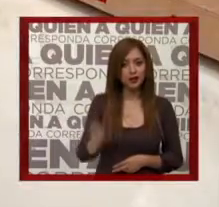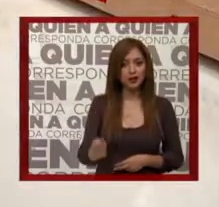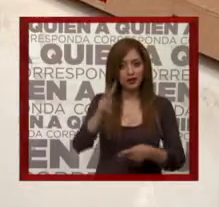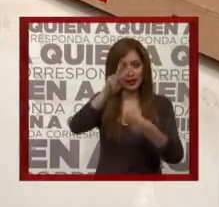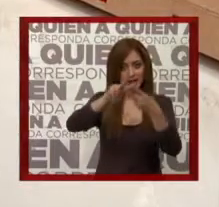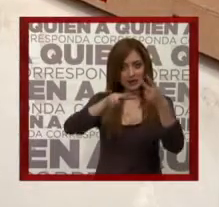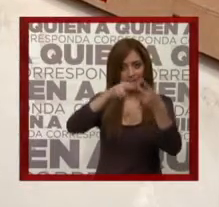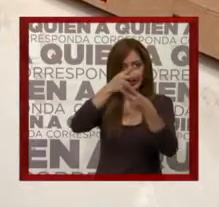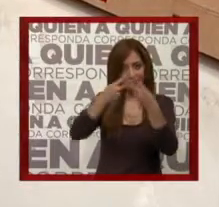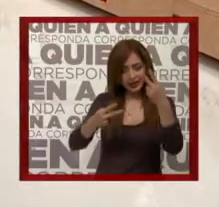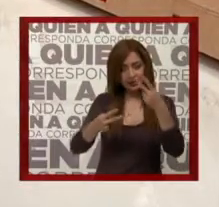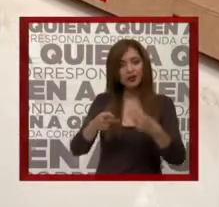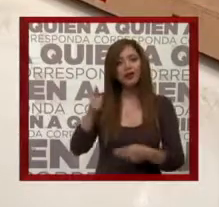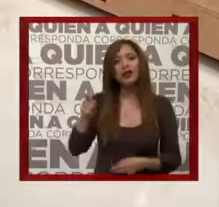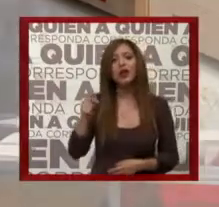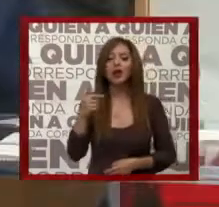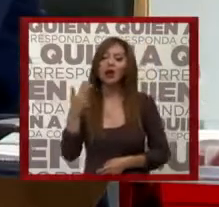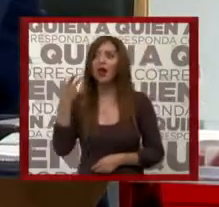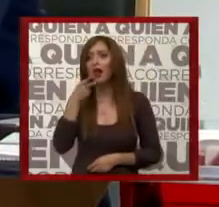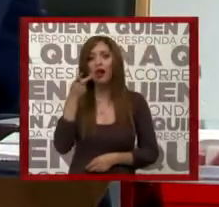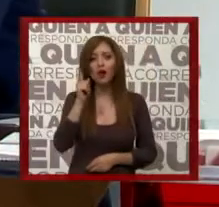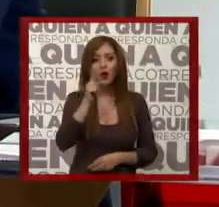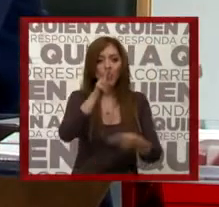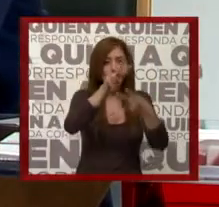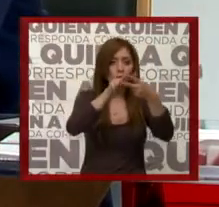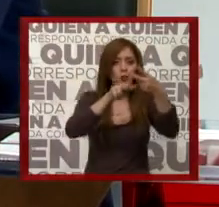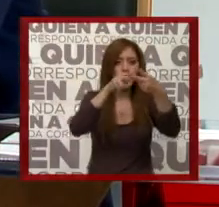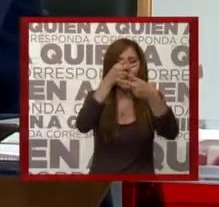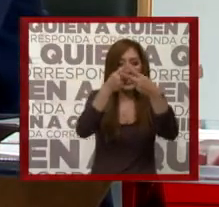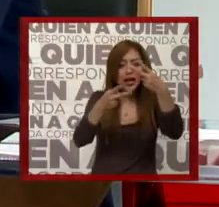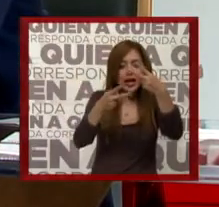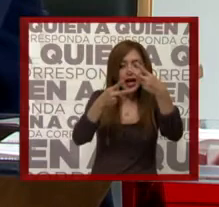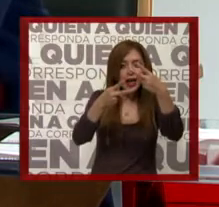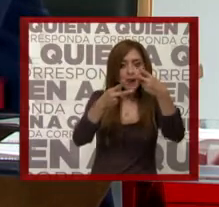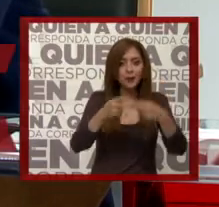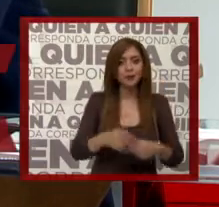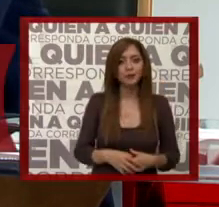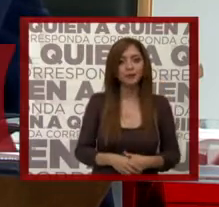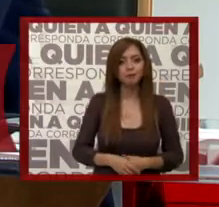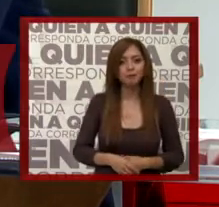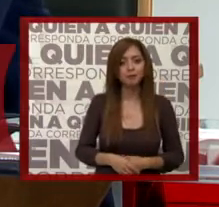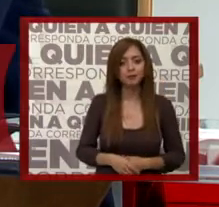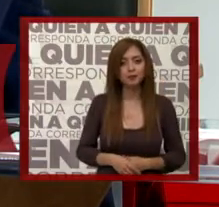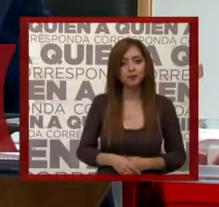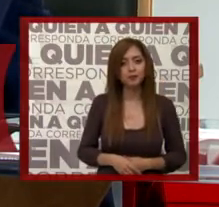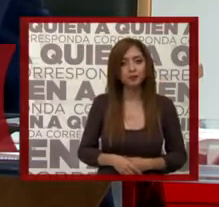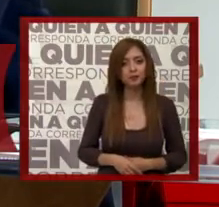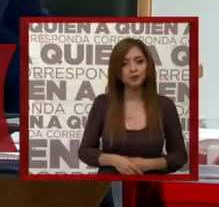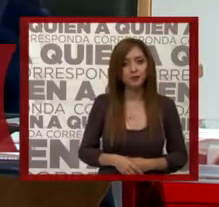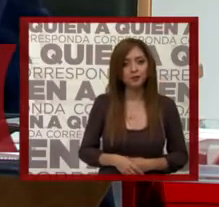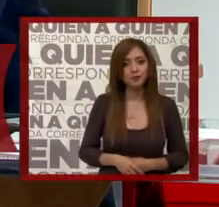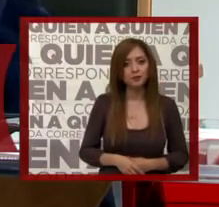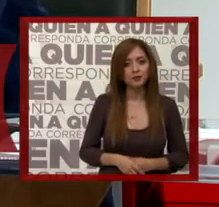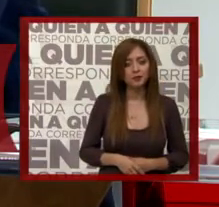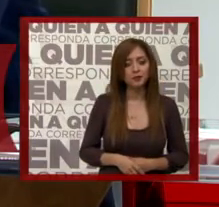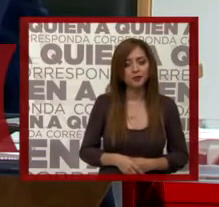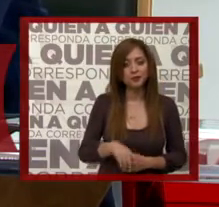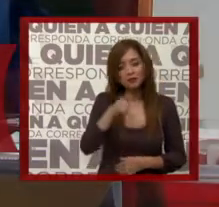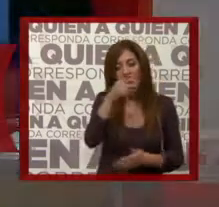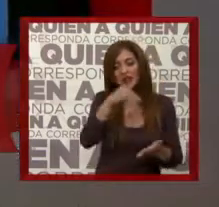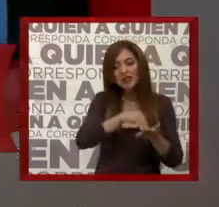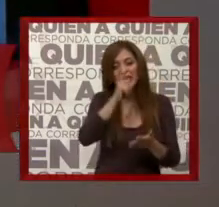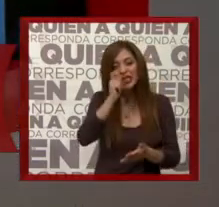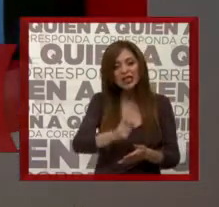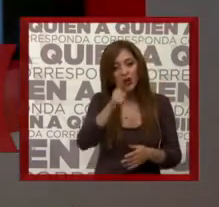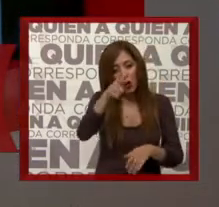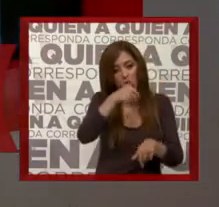gatito. Es que esta niña habla, hashtag, a ver, es un gatito, ahí está en pantalla. El signo de gatito, que le llamamos así nosotros, que es el signo